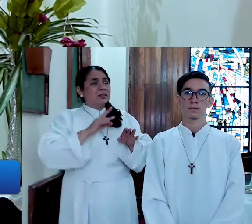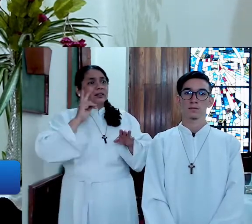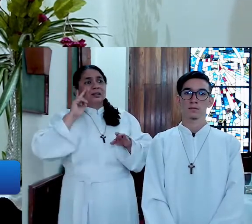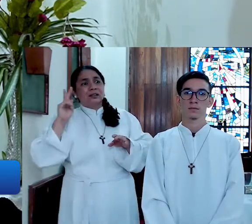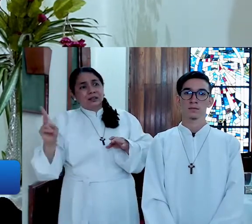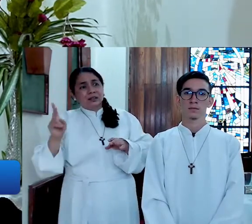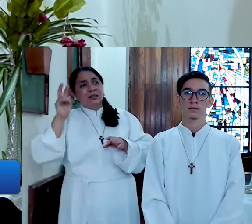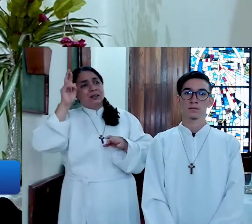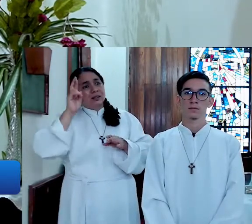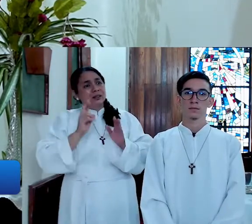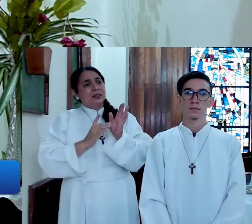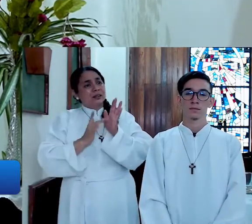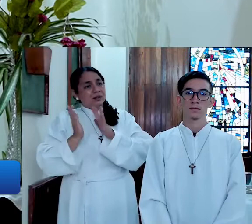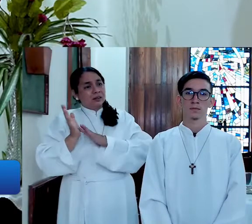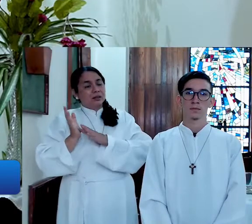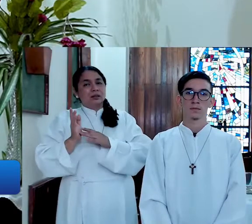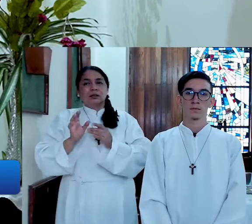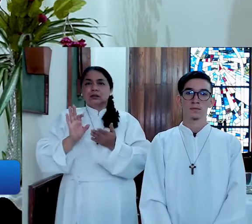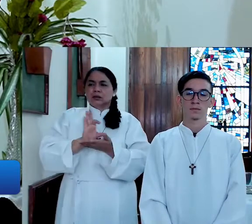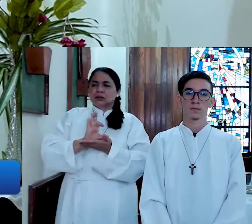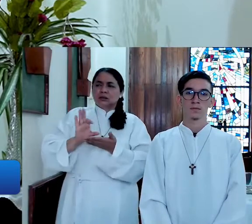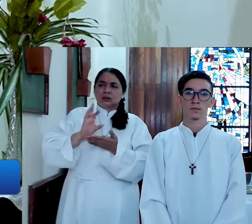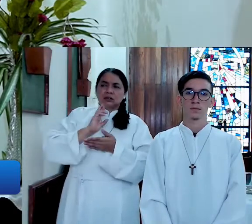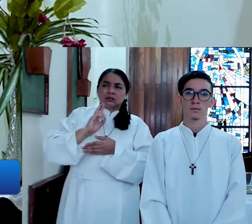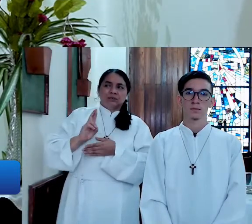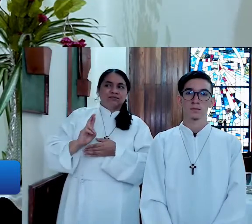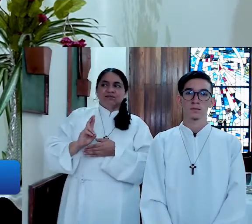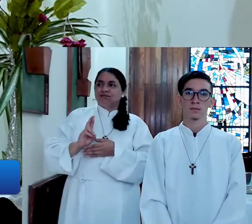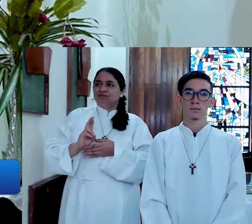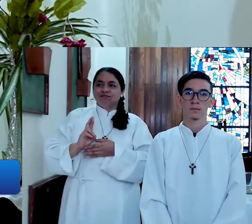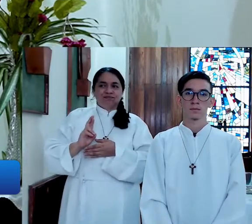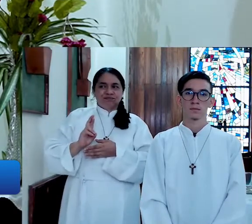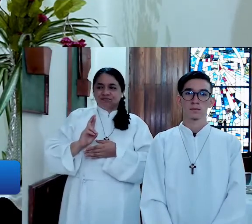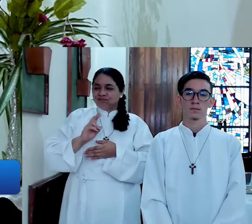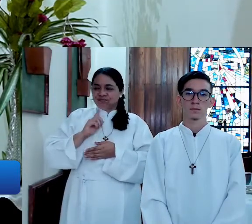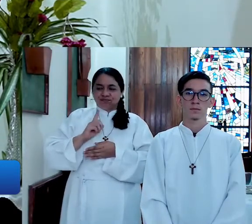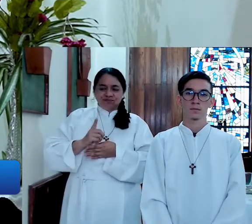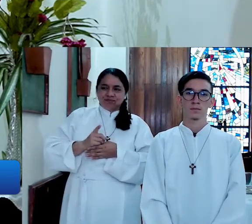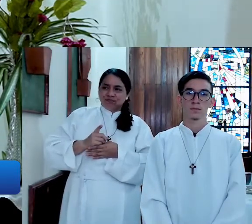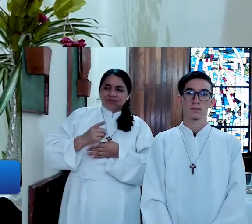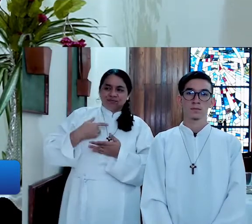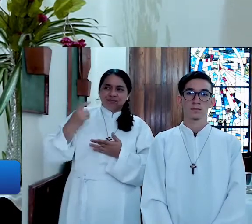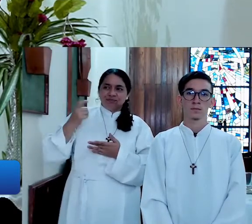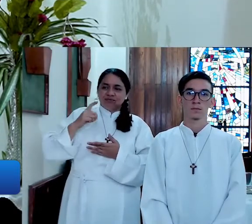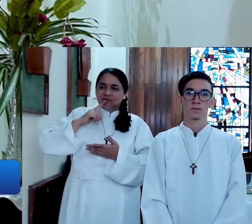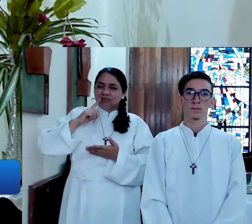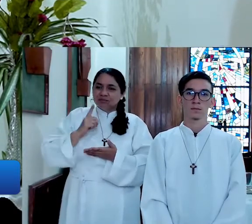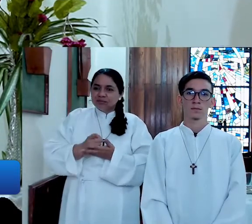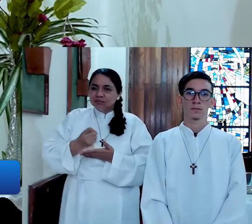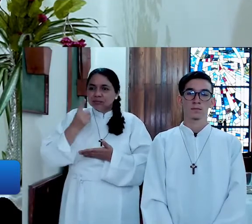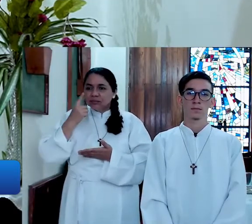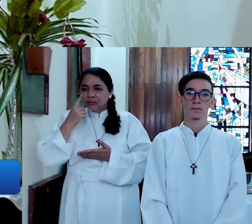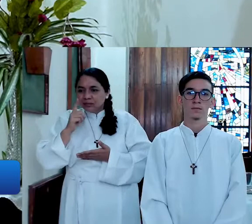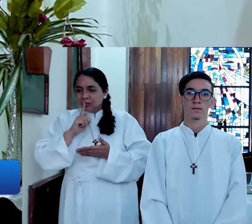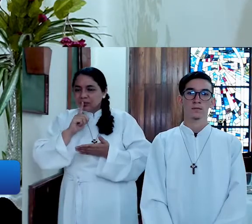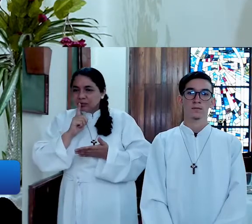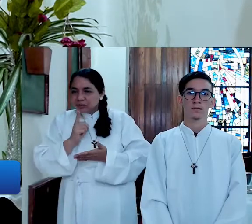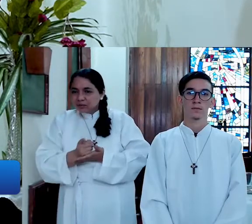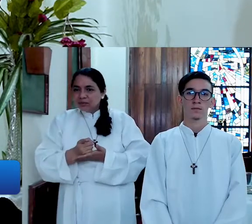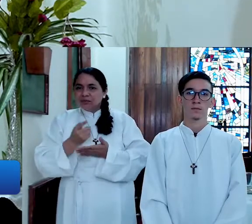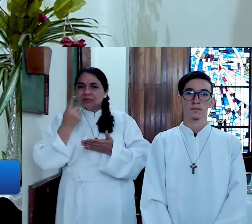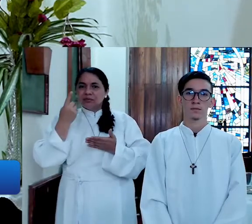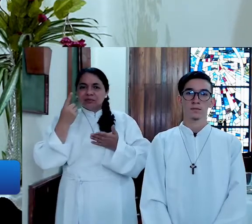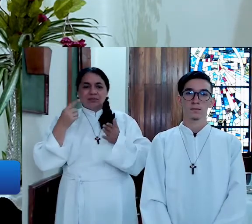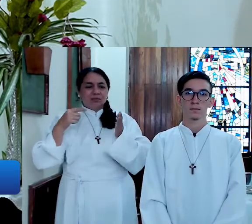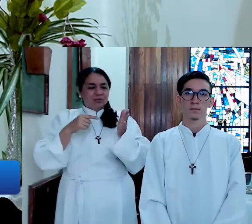Pero él les contestó: «Si no veo en sus manos la señal de los clavos, y si no meto